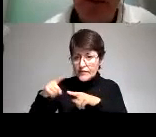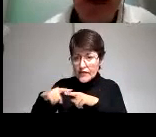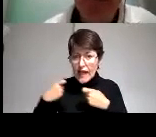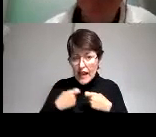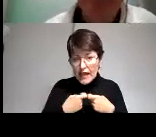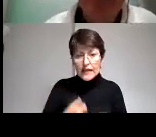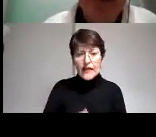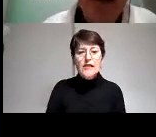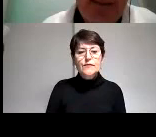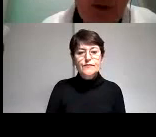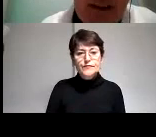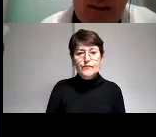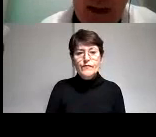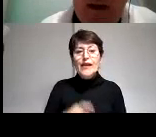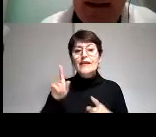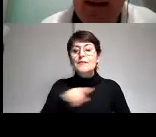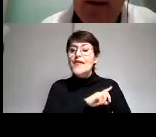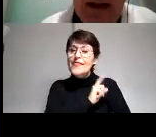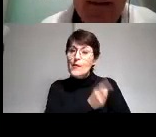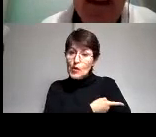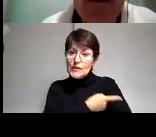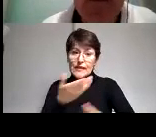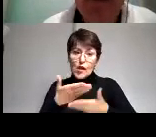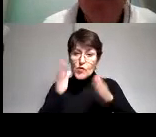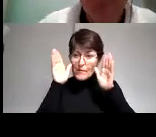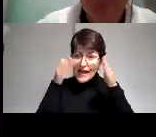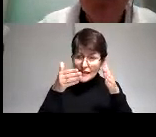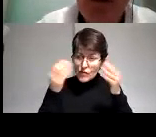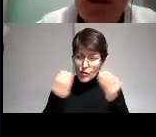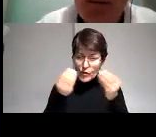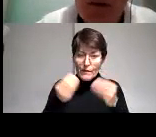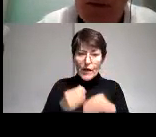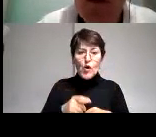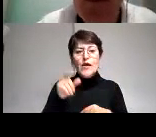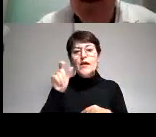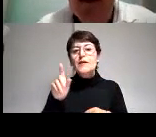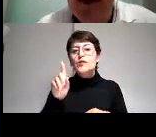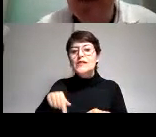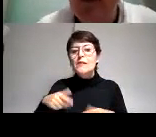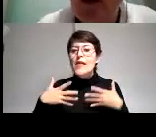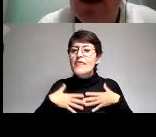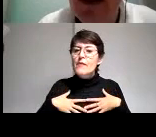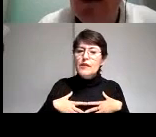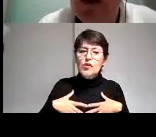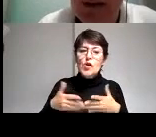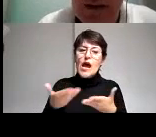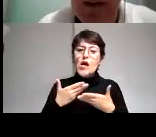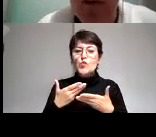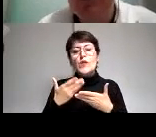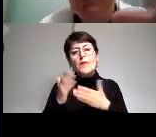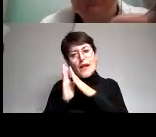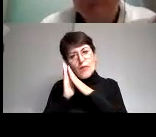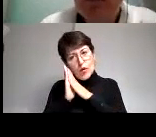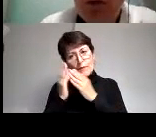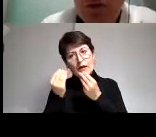están implicadas. En deportistas mejora la atención y la concentración y en personas con depresión favorece la calidad del sueño y alivia los síntomas